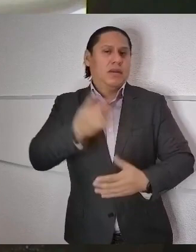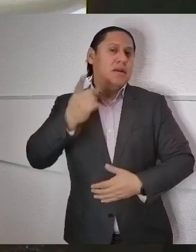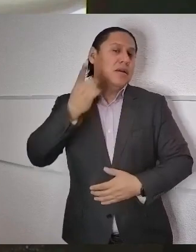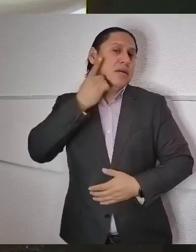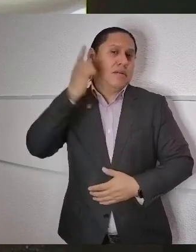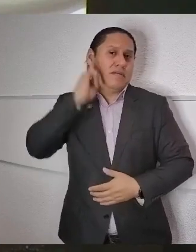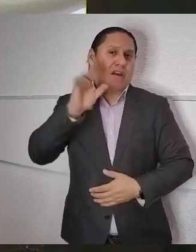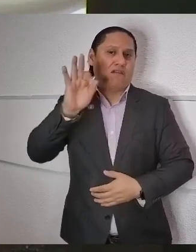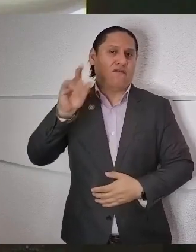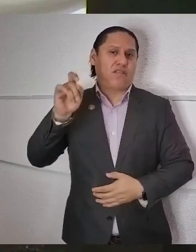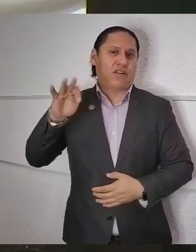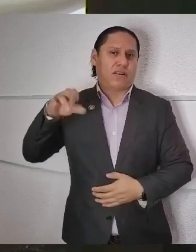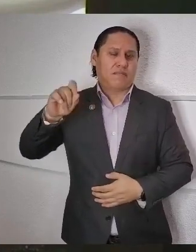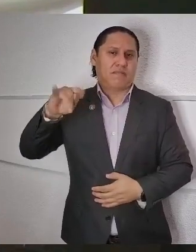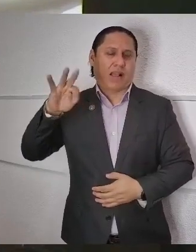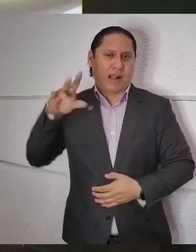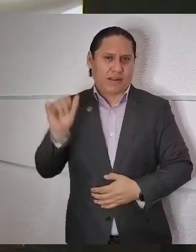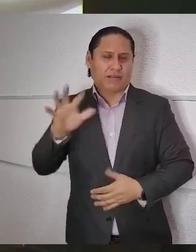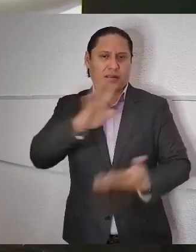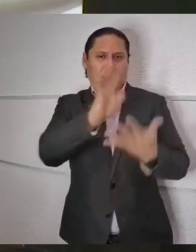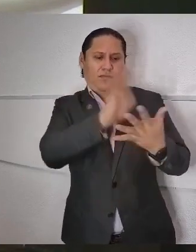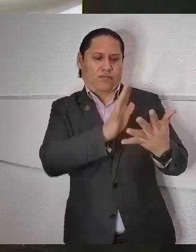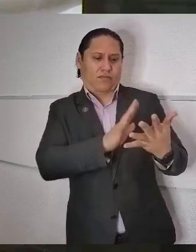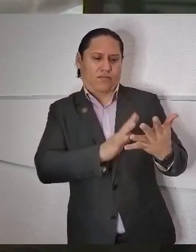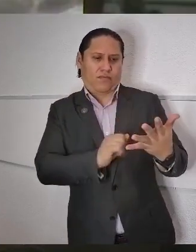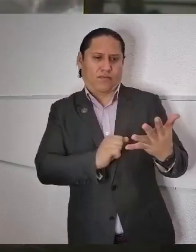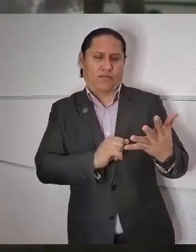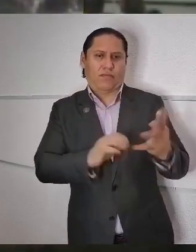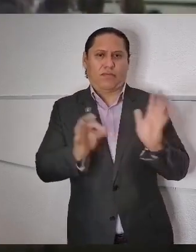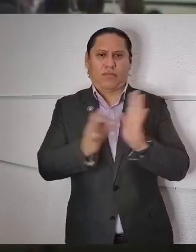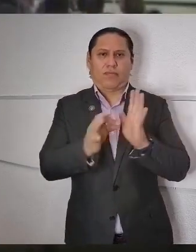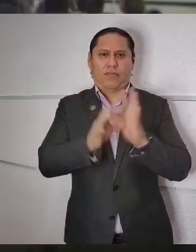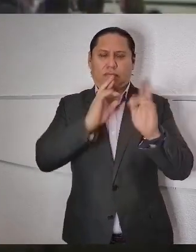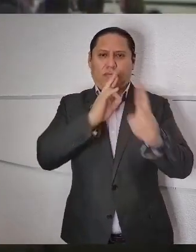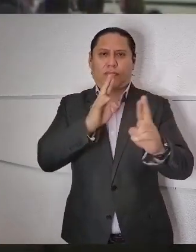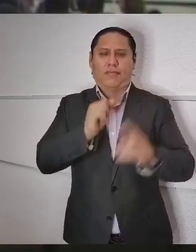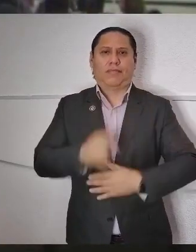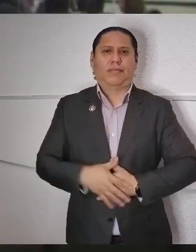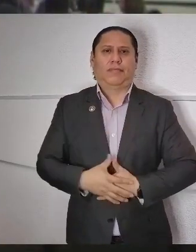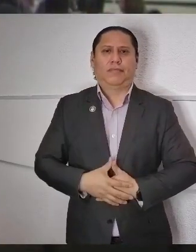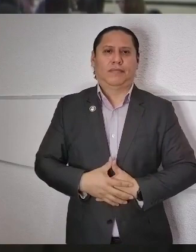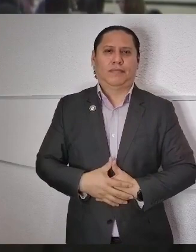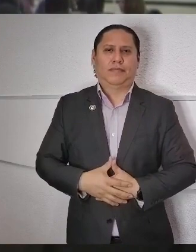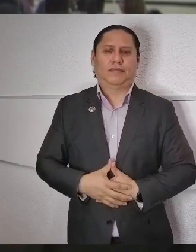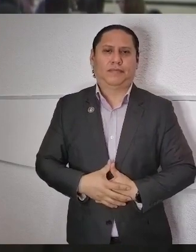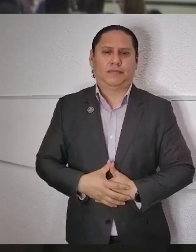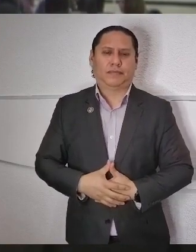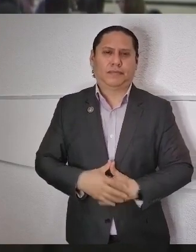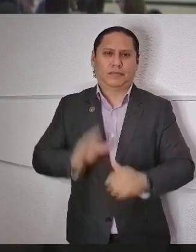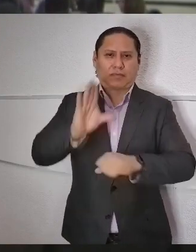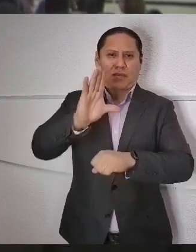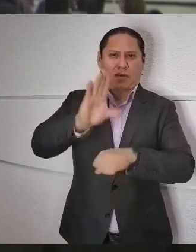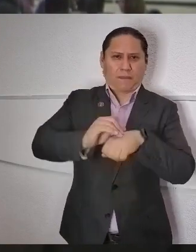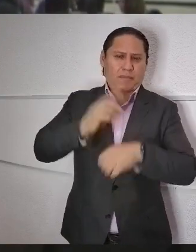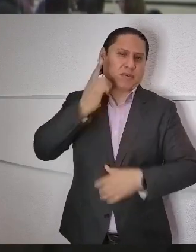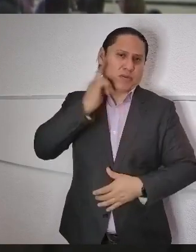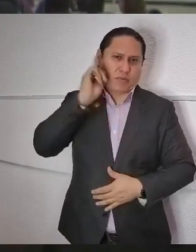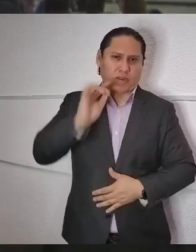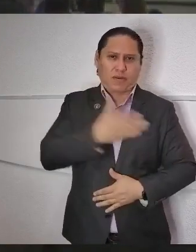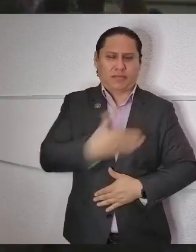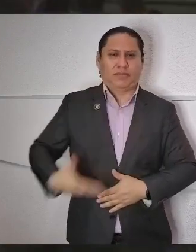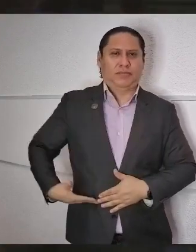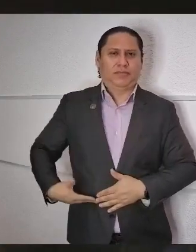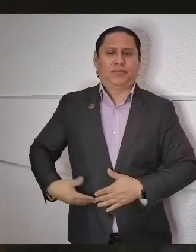Flor de María Esponda Torres dé lectura a los puntos resolutivos del dictamen. Con su permiso, diputada